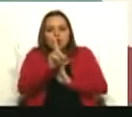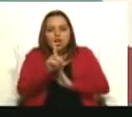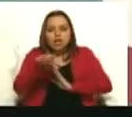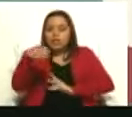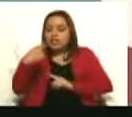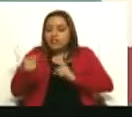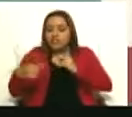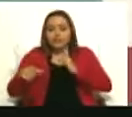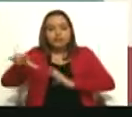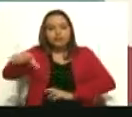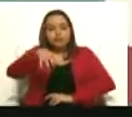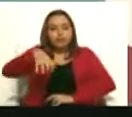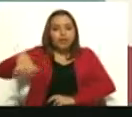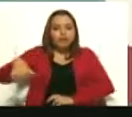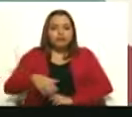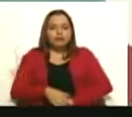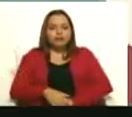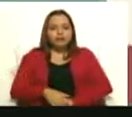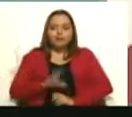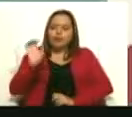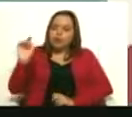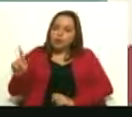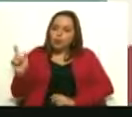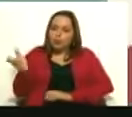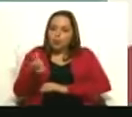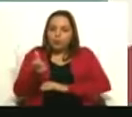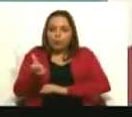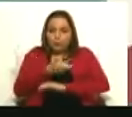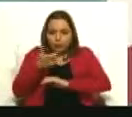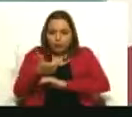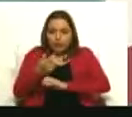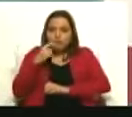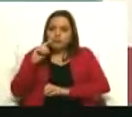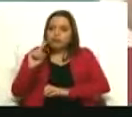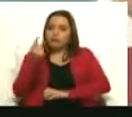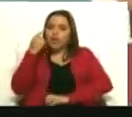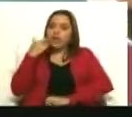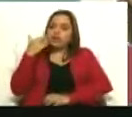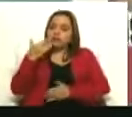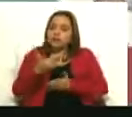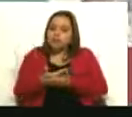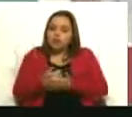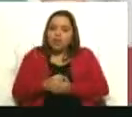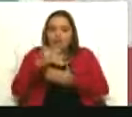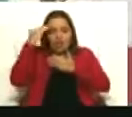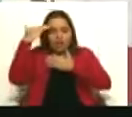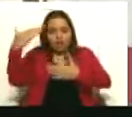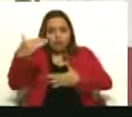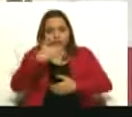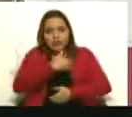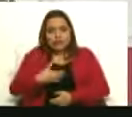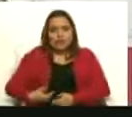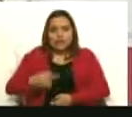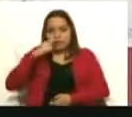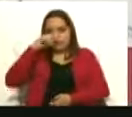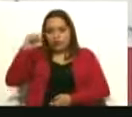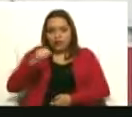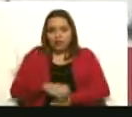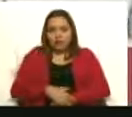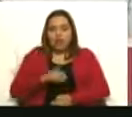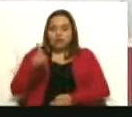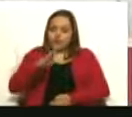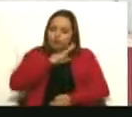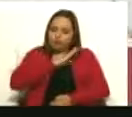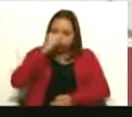regiones. Bueno, gobernador, primero que nada, un saludo en nombre del presidente Maduro, en el mío